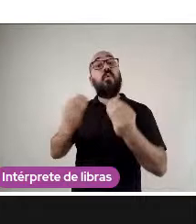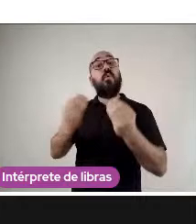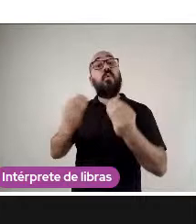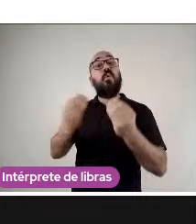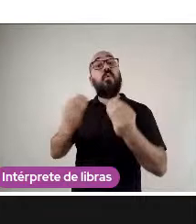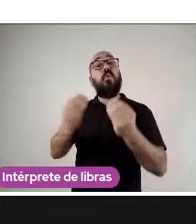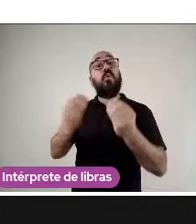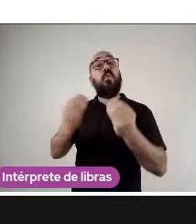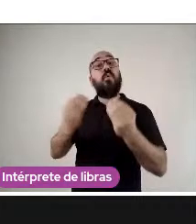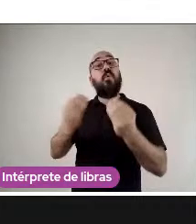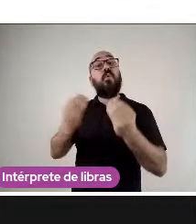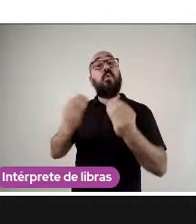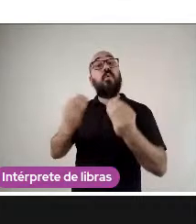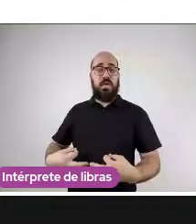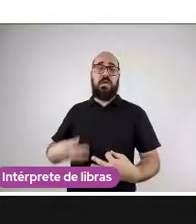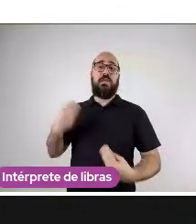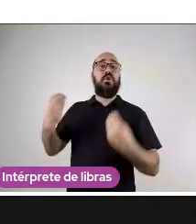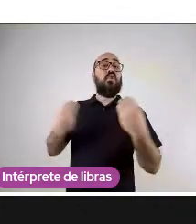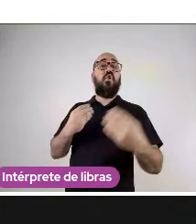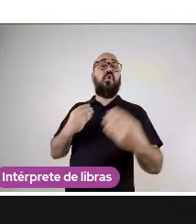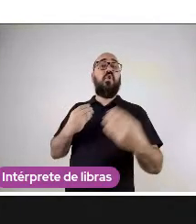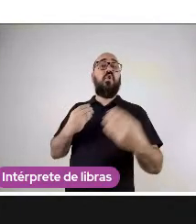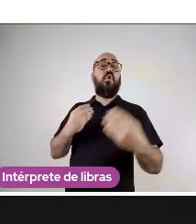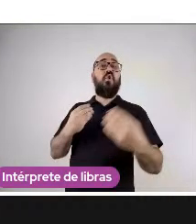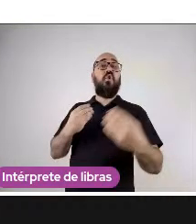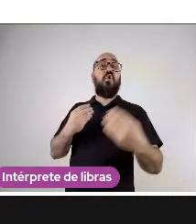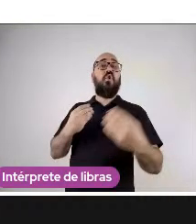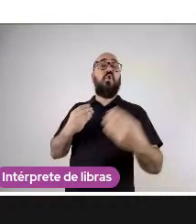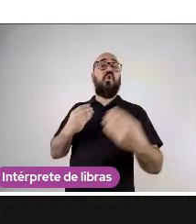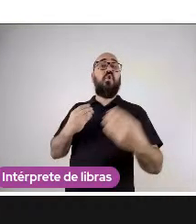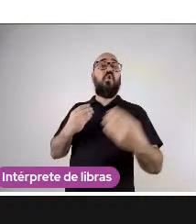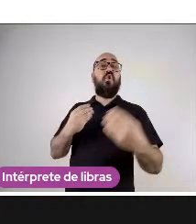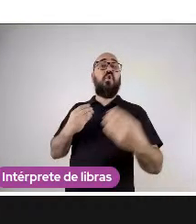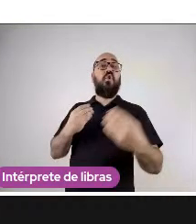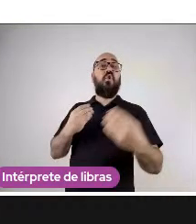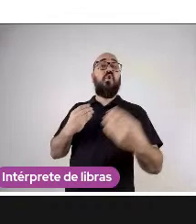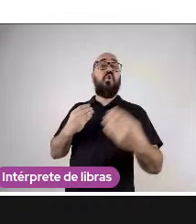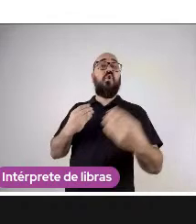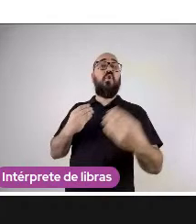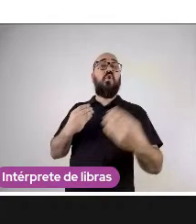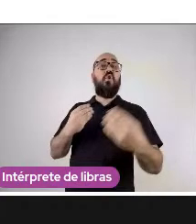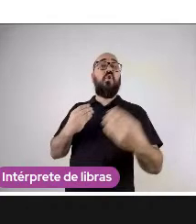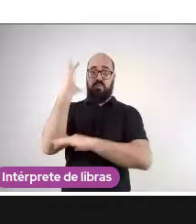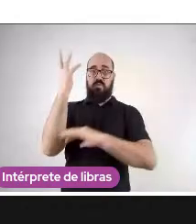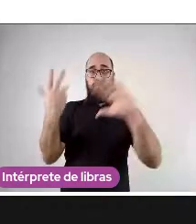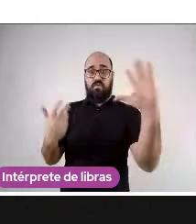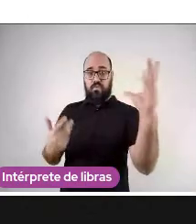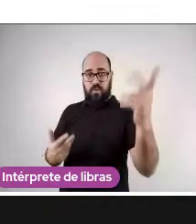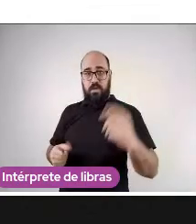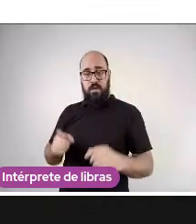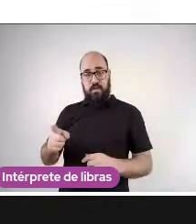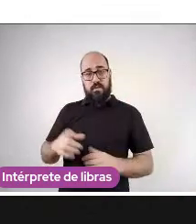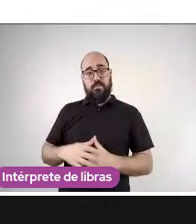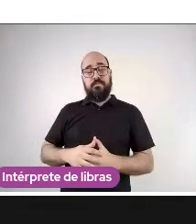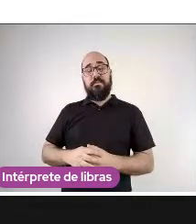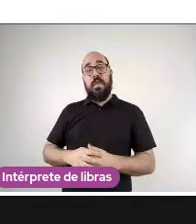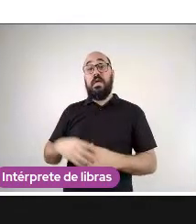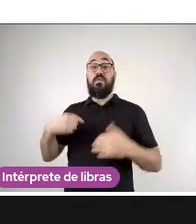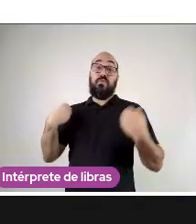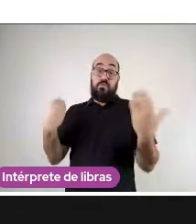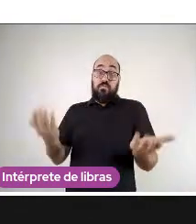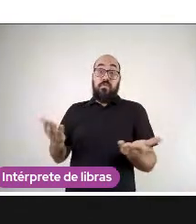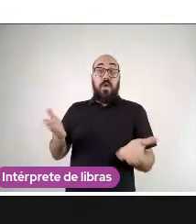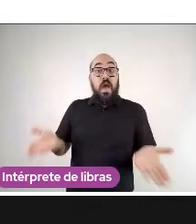diversificación de salario, bueno, de ingresos extra. Y la derecha es una imagen cuando hicimos un estudio